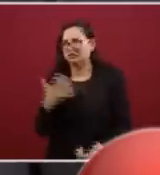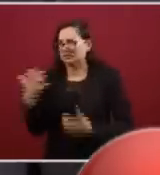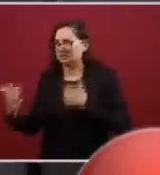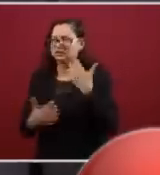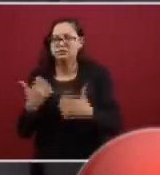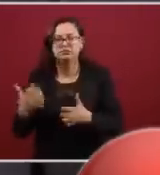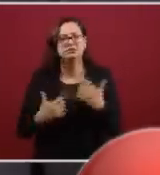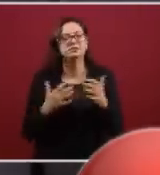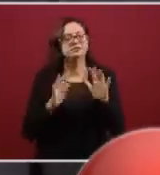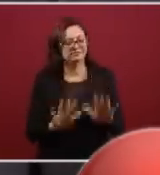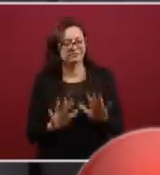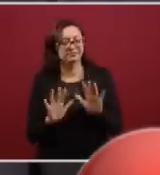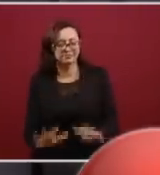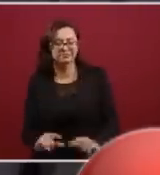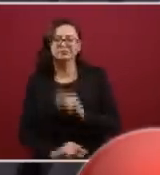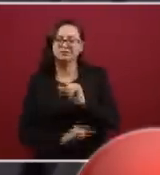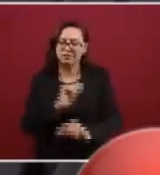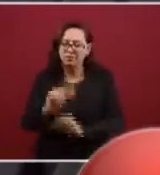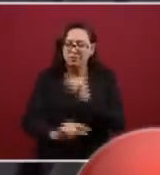distinto